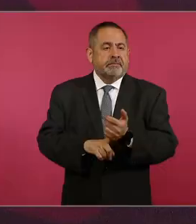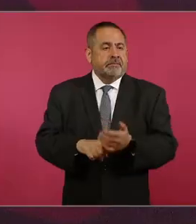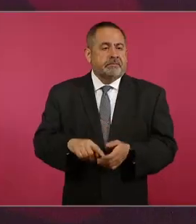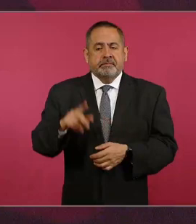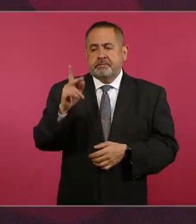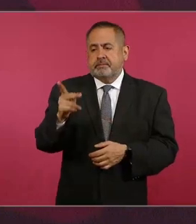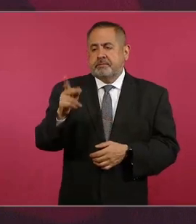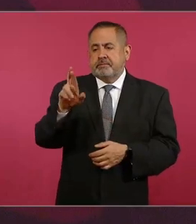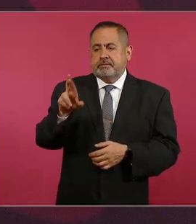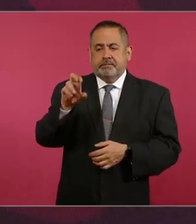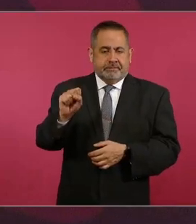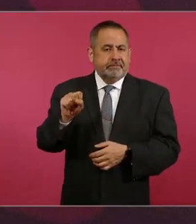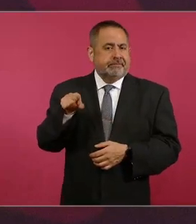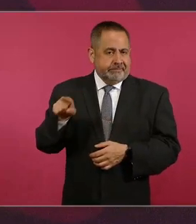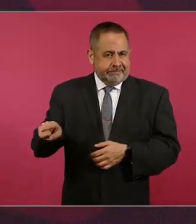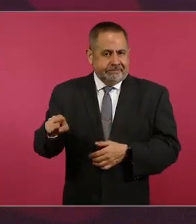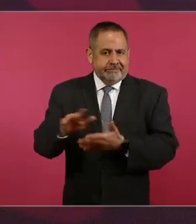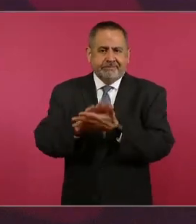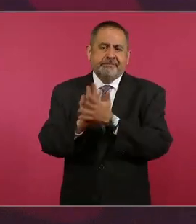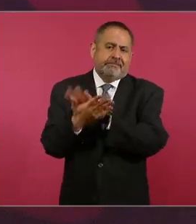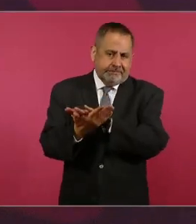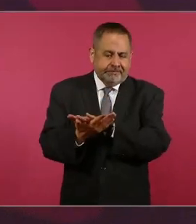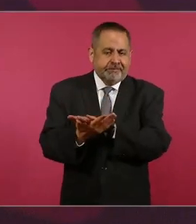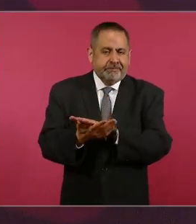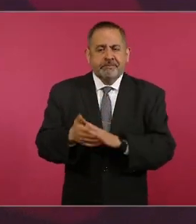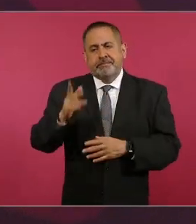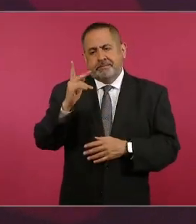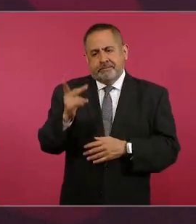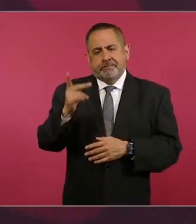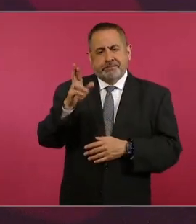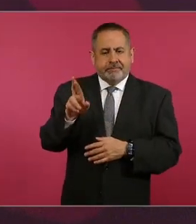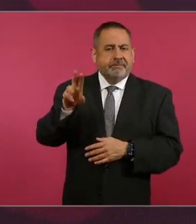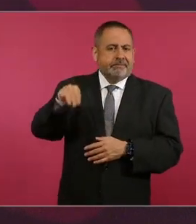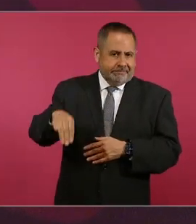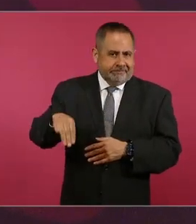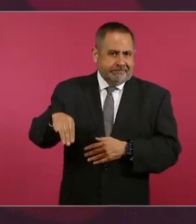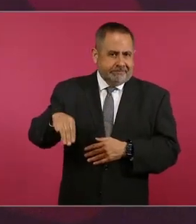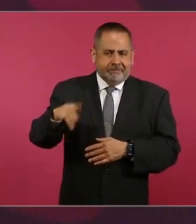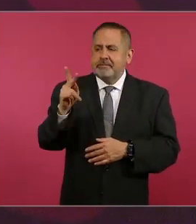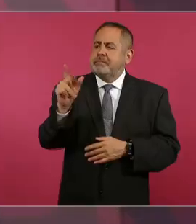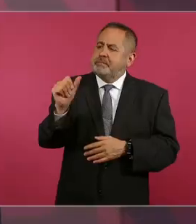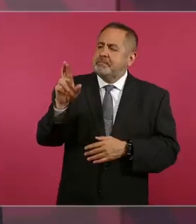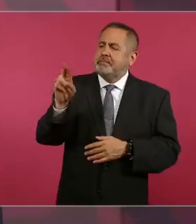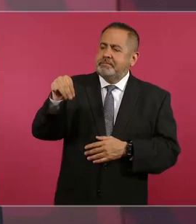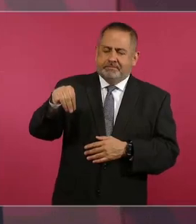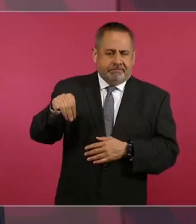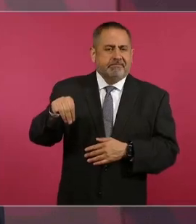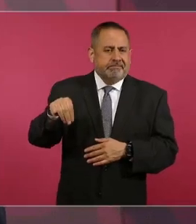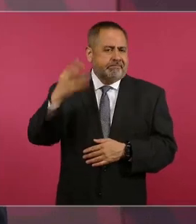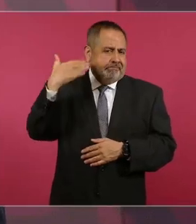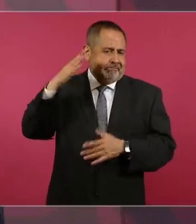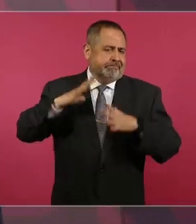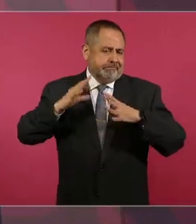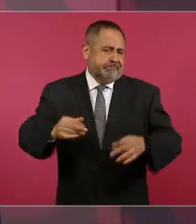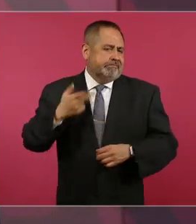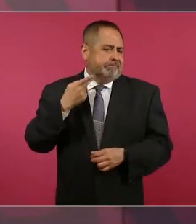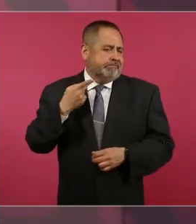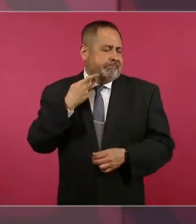Revolucionario, que se convierte en partido de la Revolución Mexicana. Y la tercera